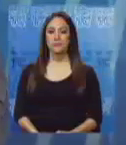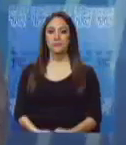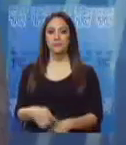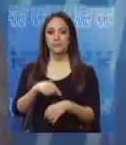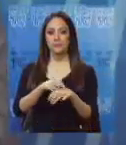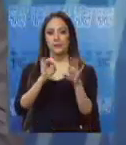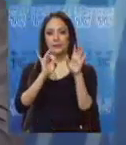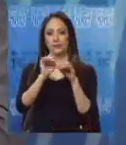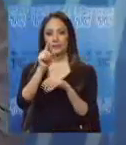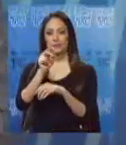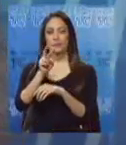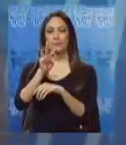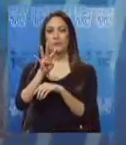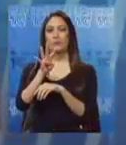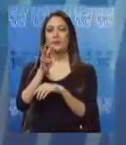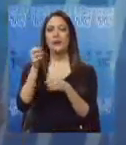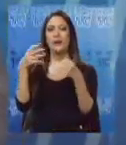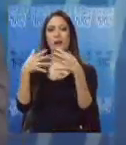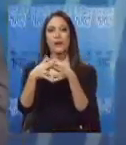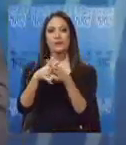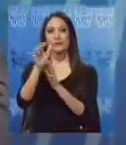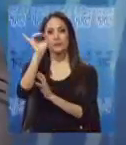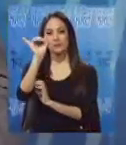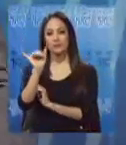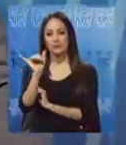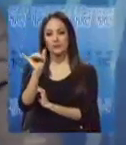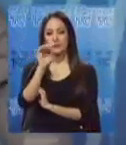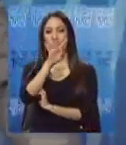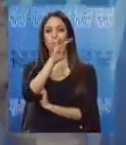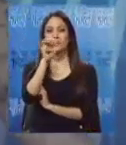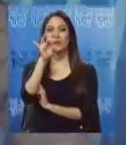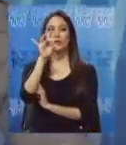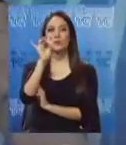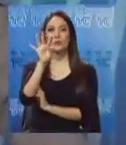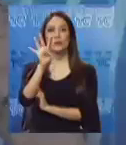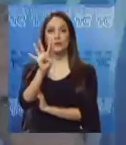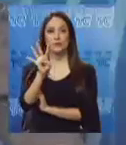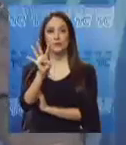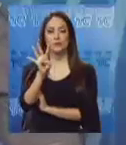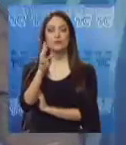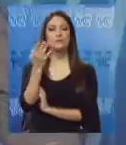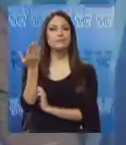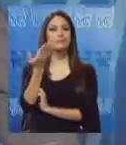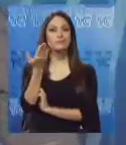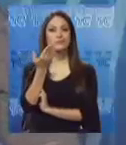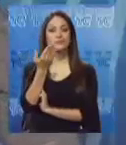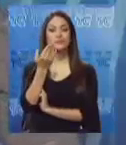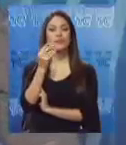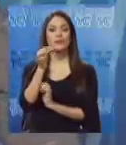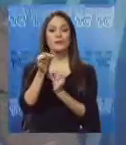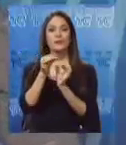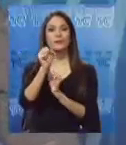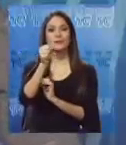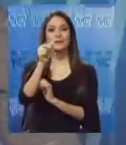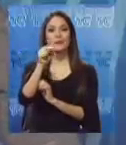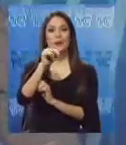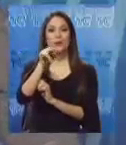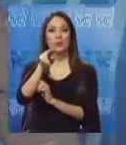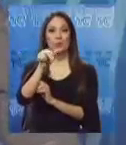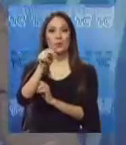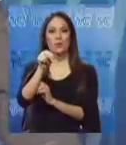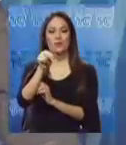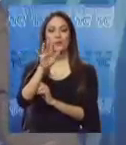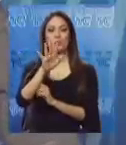7 y 24, amigos, en su enlace ciudadano 484, realizado en San Juan de los Dos Ríos, en